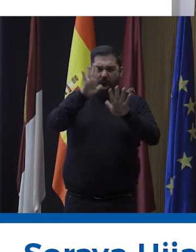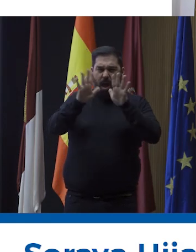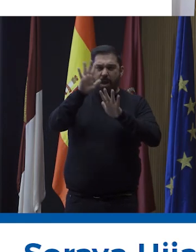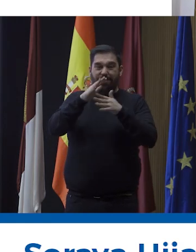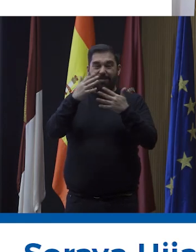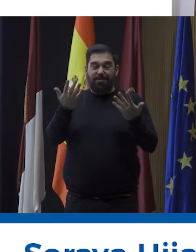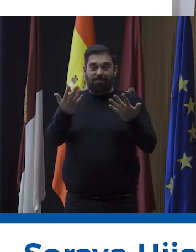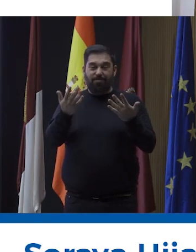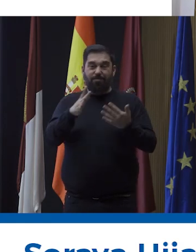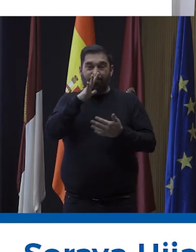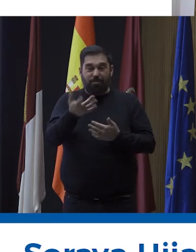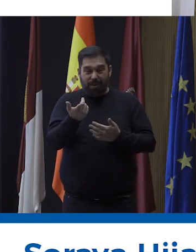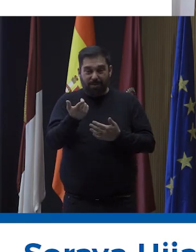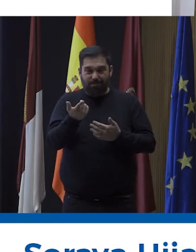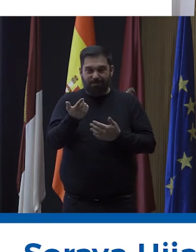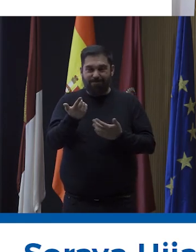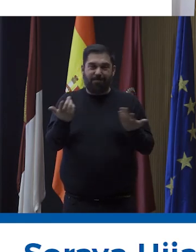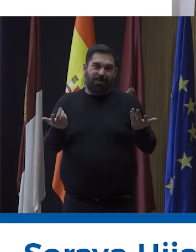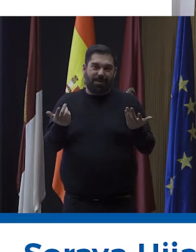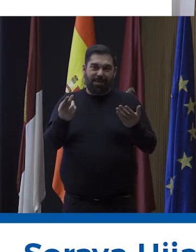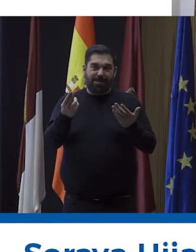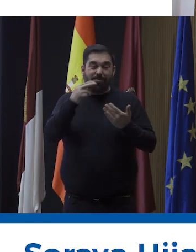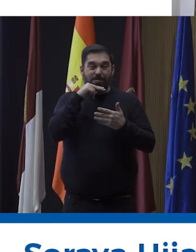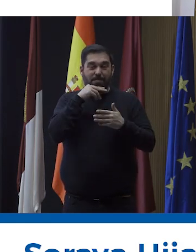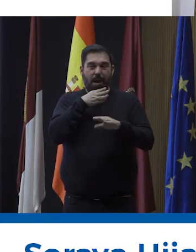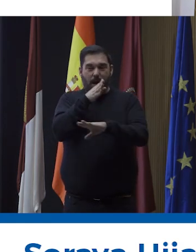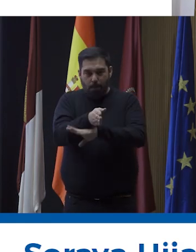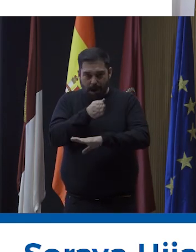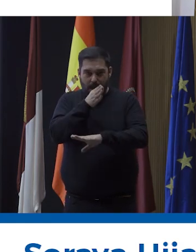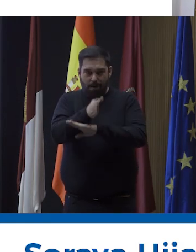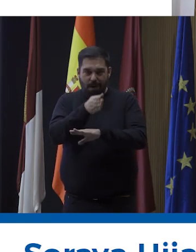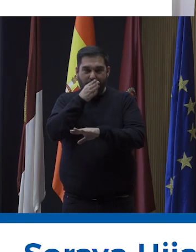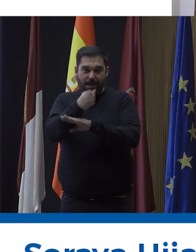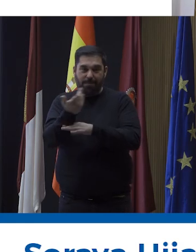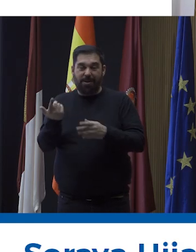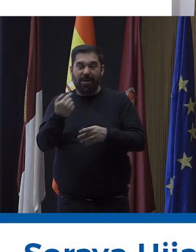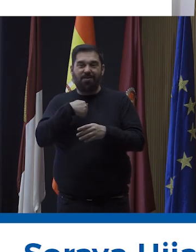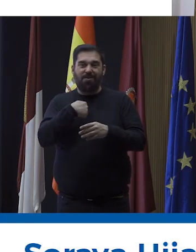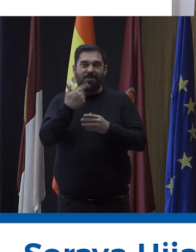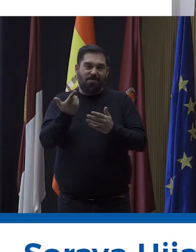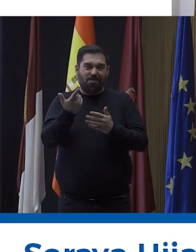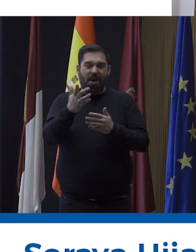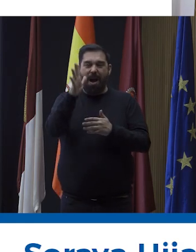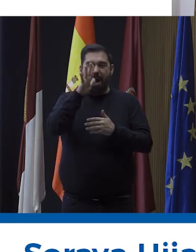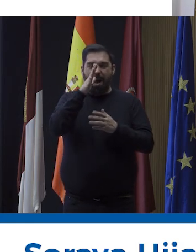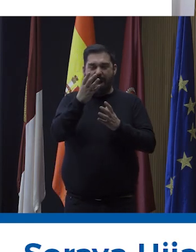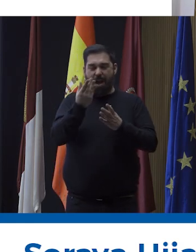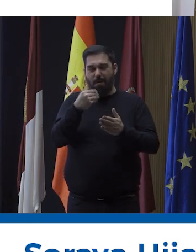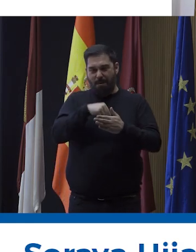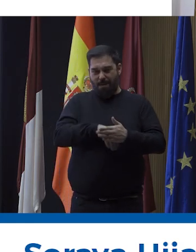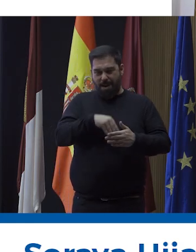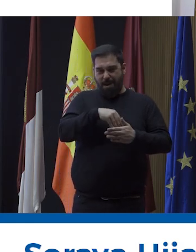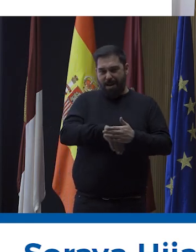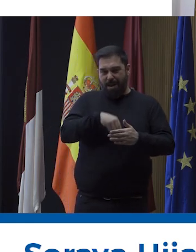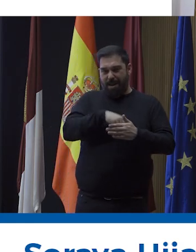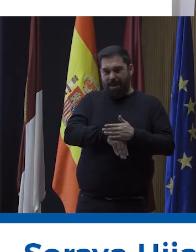lo que hacemos es ir a orinar muchas veces, ¿vale? Eso es como, no, es que como yo acumulo líquidos, pues me tomo la cola de caballo que me ayuda. No, es